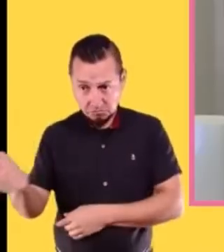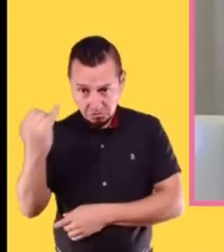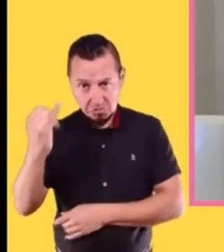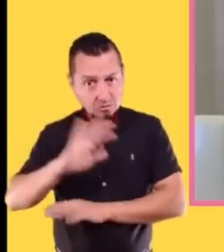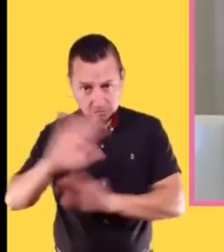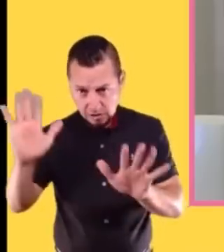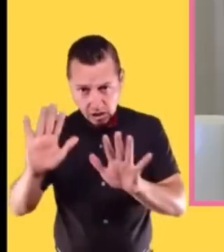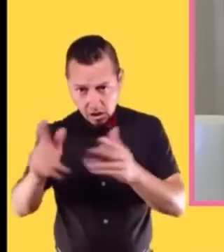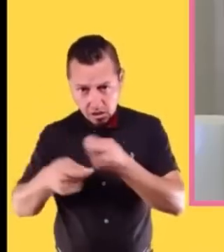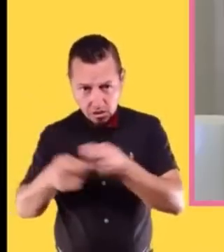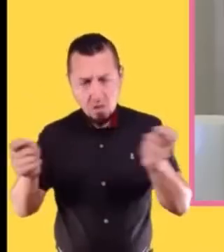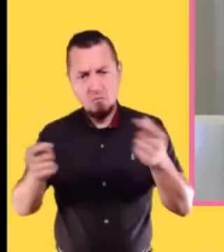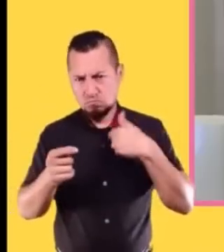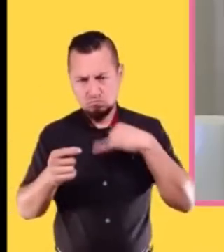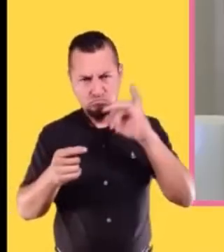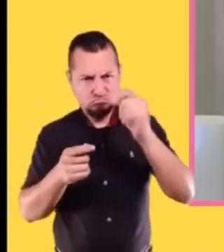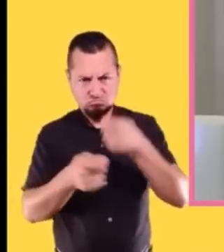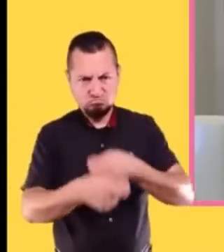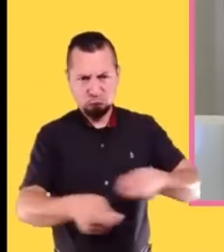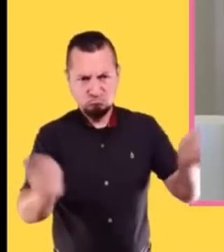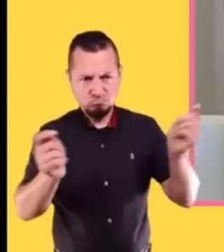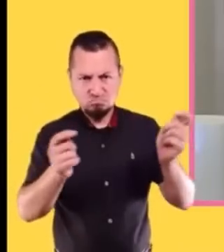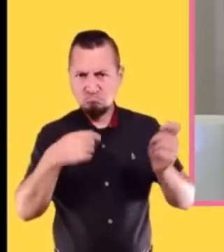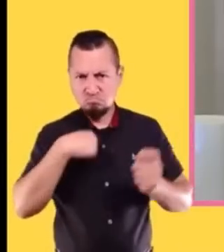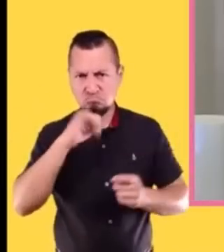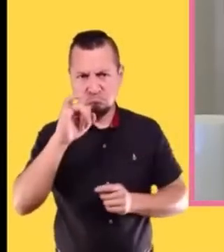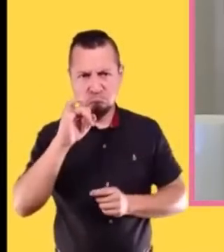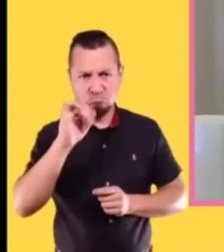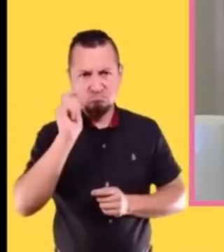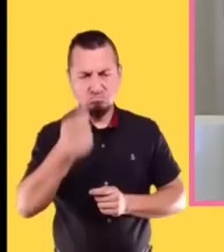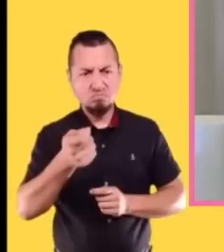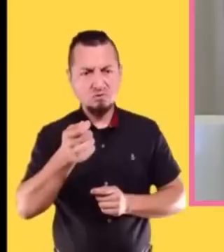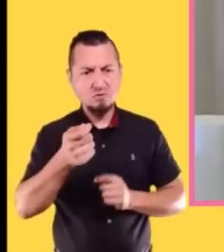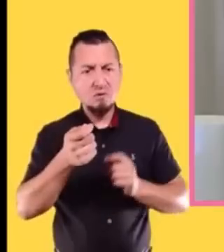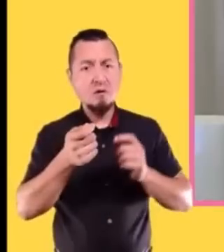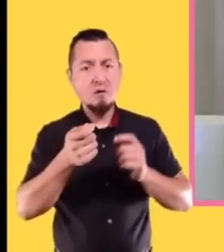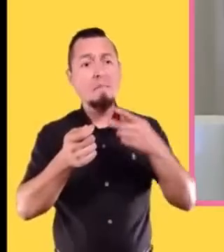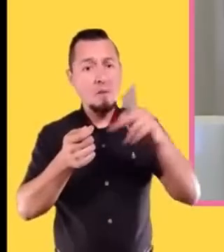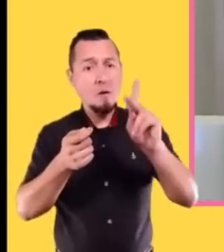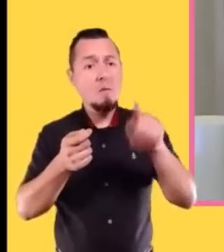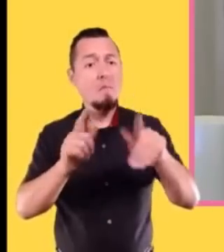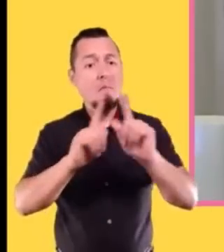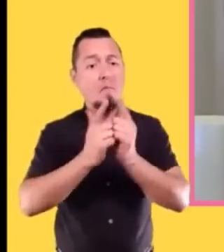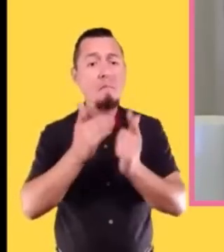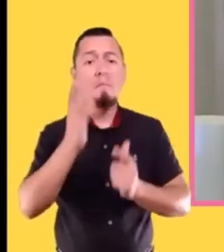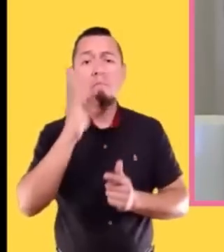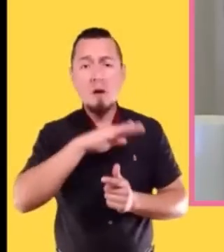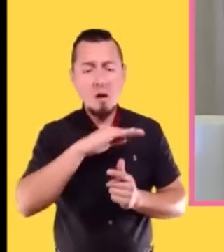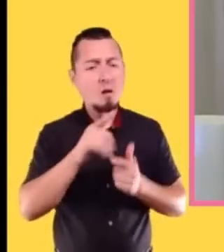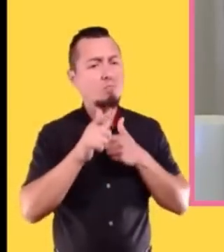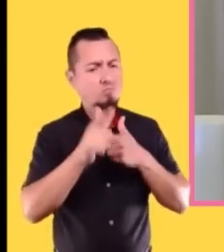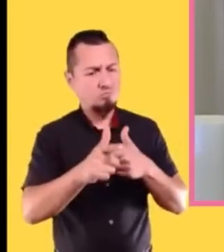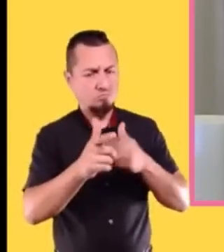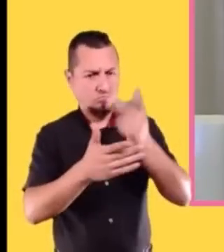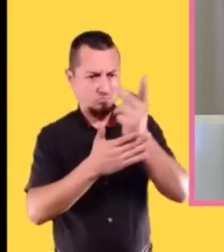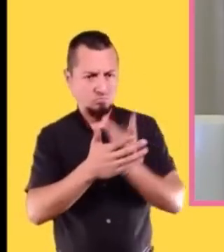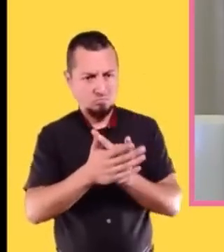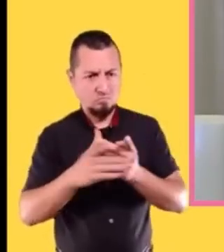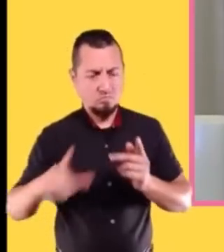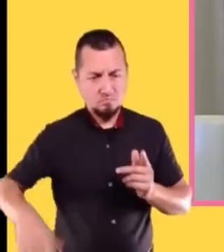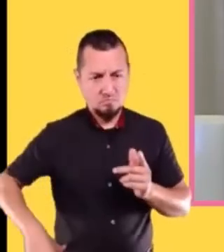distribuir. Pero eso no significa que no se vaya a corregir lo que está mal en esos libros de texto. Ese es el planteamiento y esa es la posición del gobierno de Jalisco.